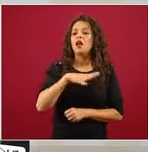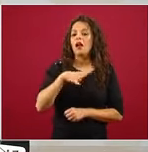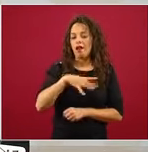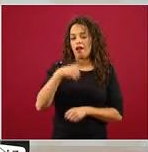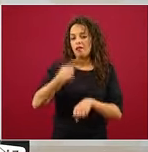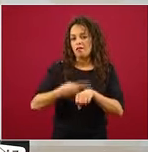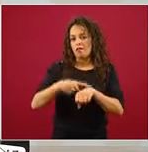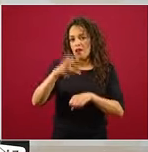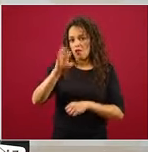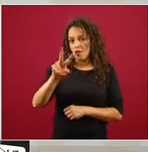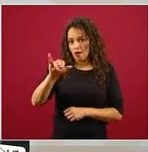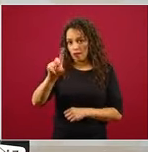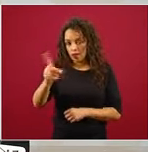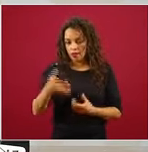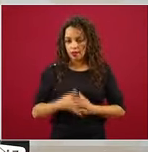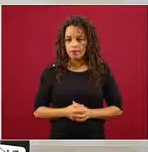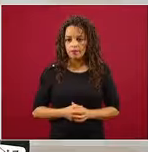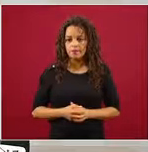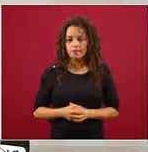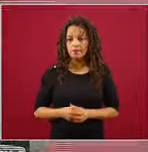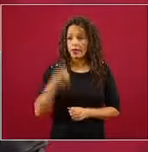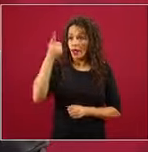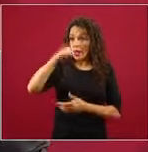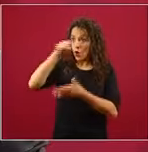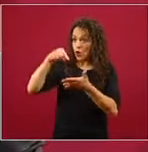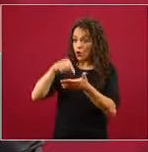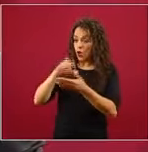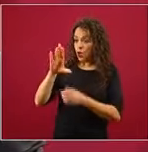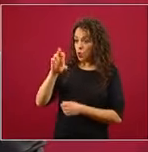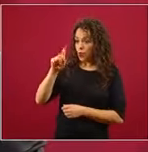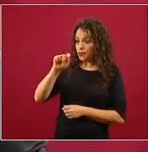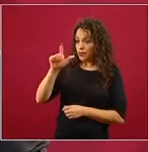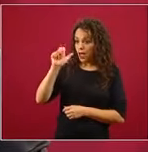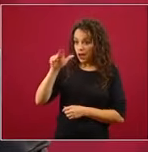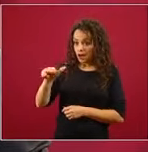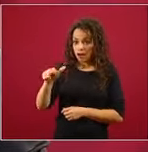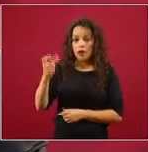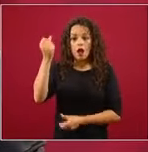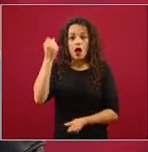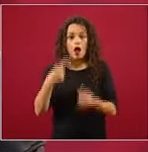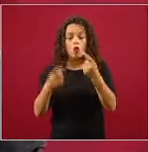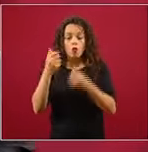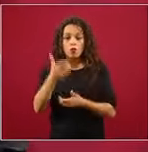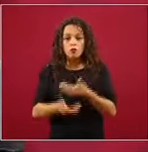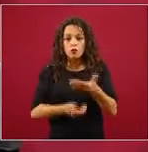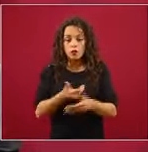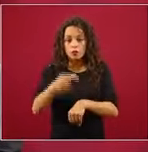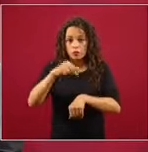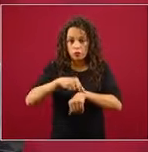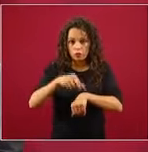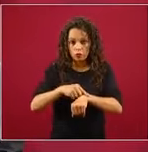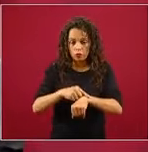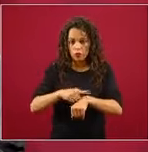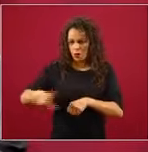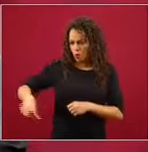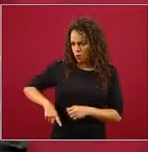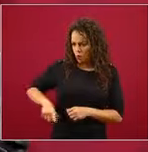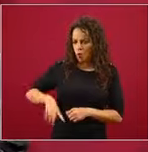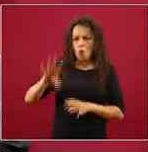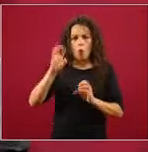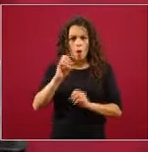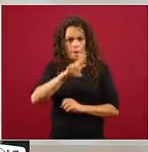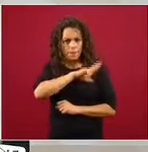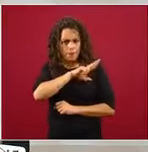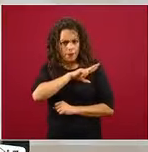Cuetzalan que algunos servicios médicos, tanto públicos como mayormente privados, pequeños servicios, estamos hablando